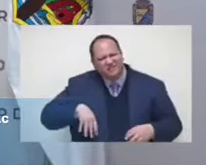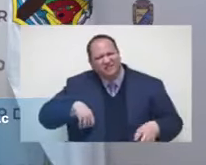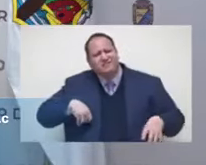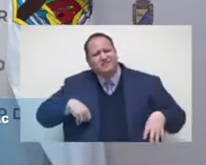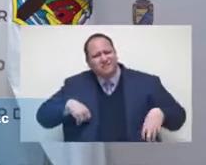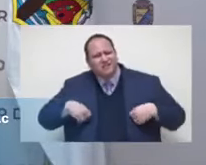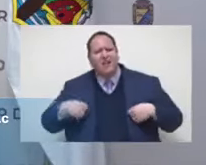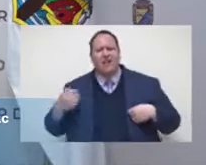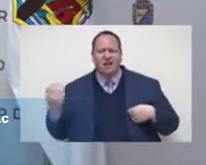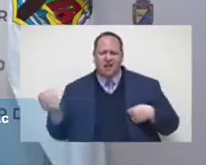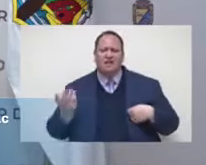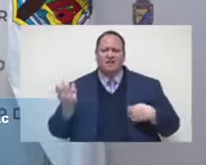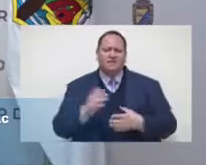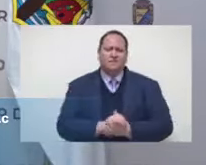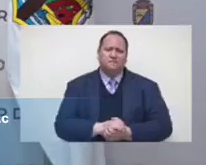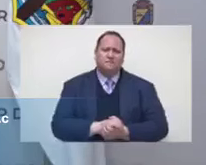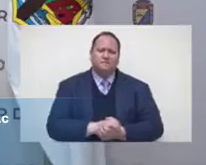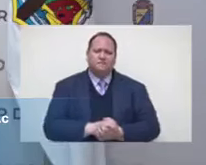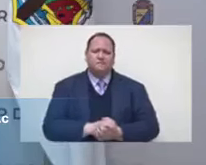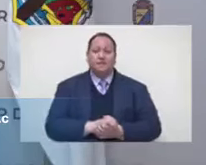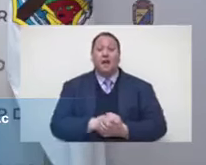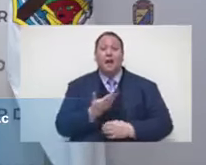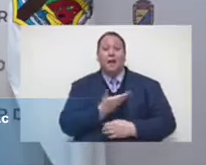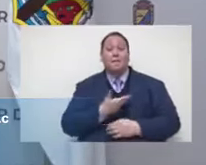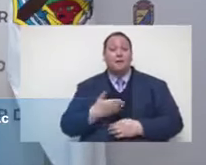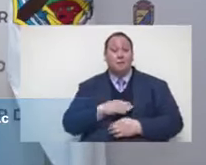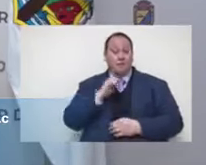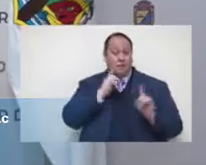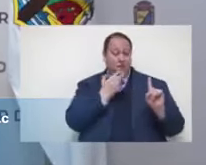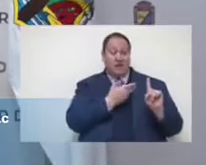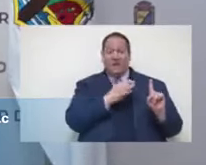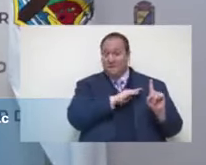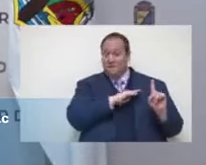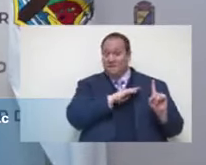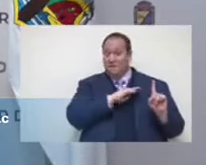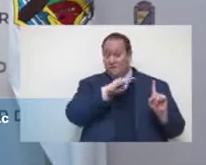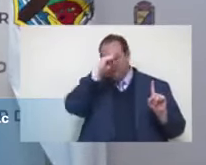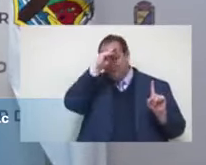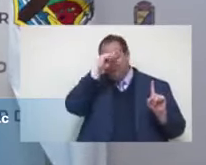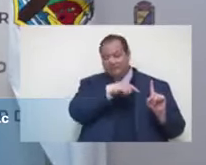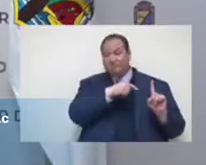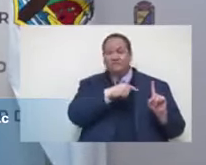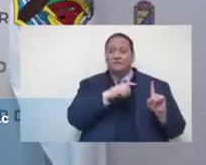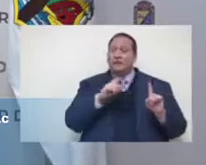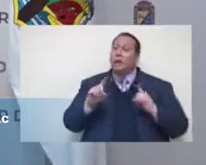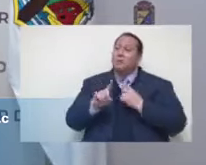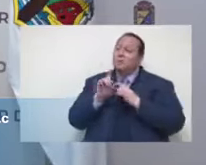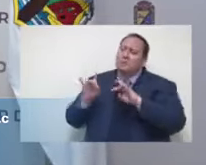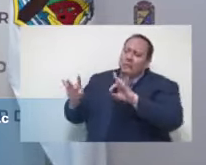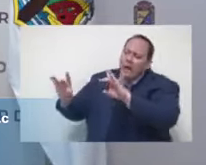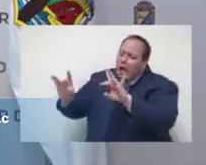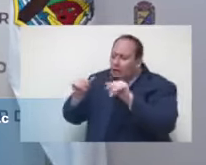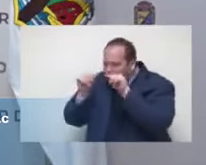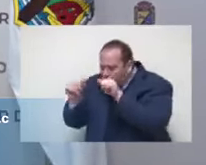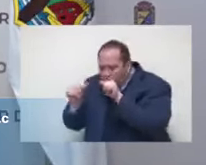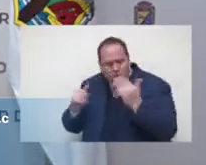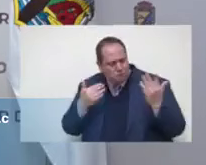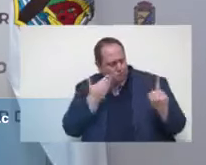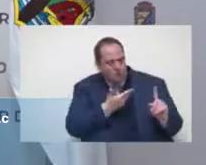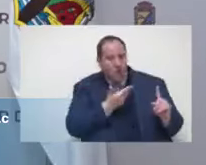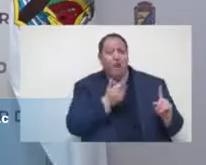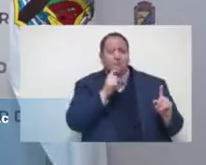vienen realizando. La alcaldesa de Mexicali está atendiendo las problemáticas de la ciudad, como también está atendiendo